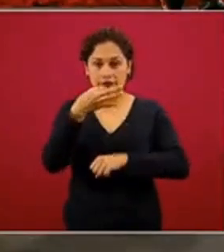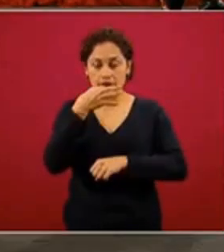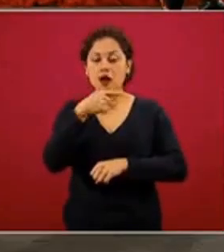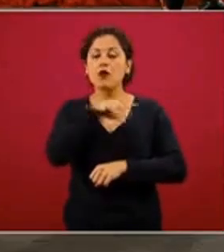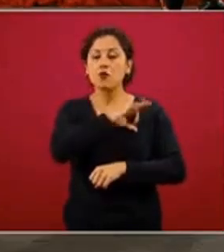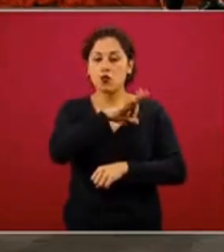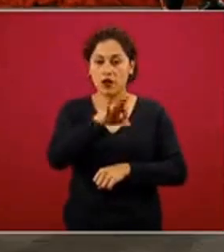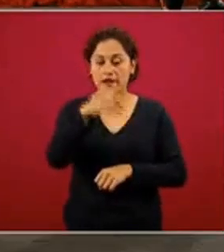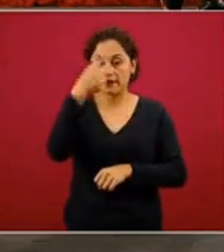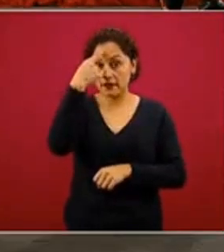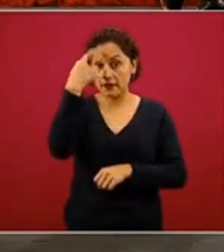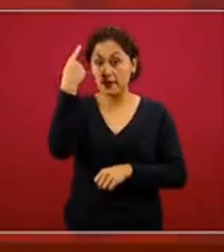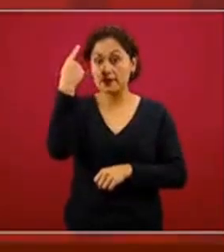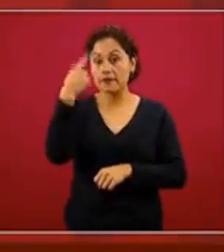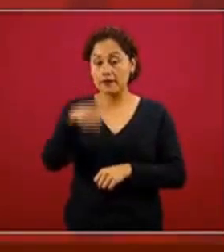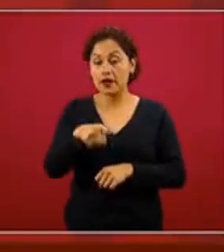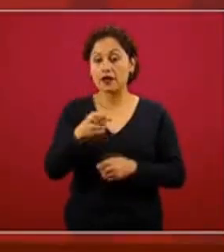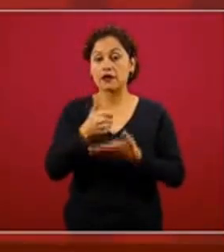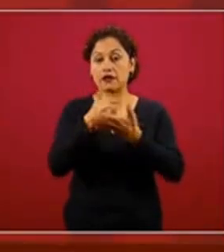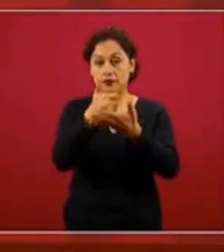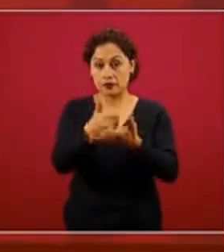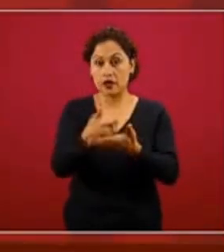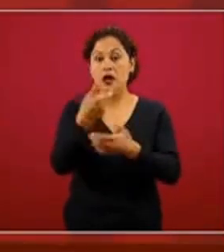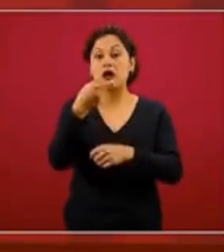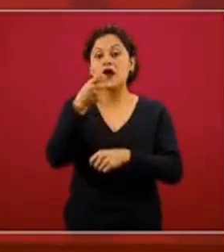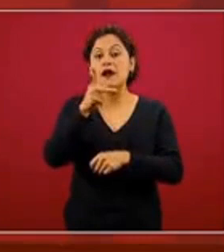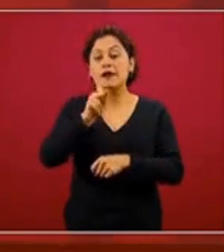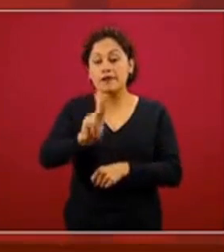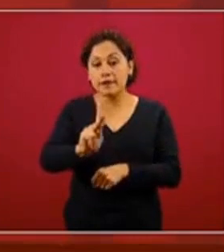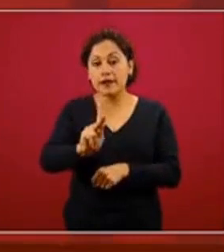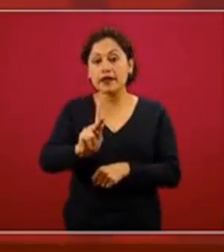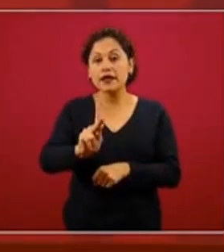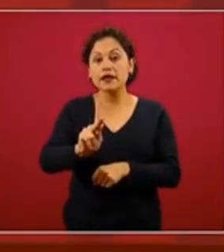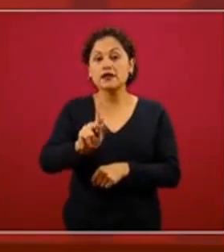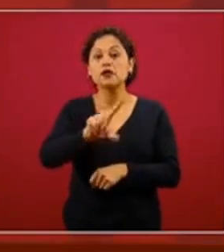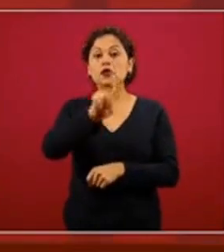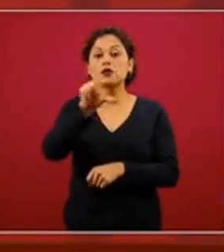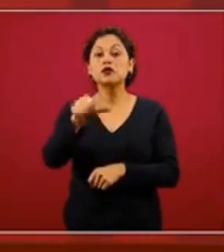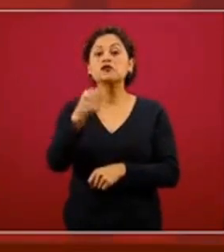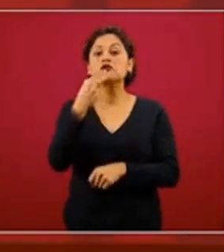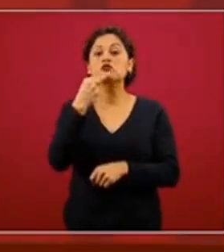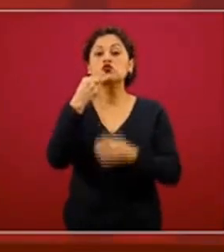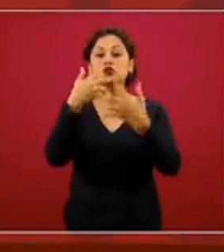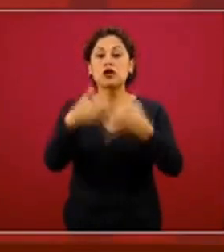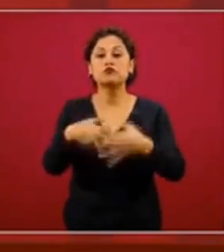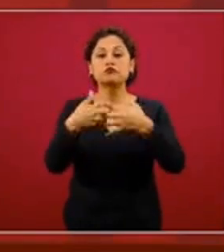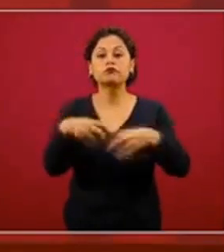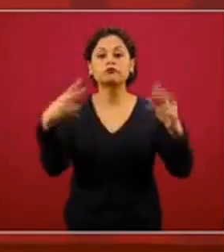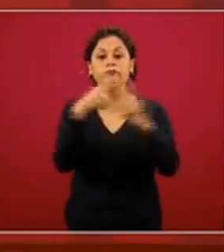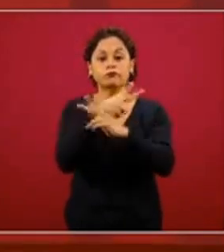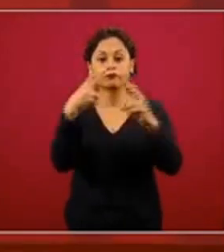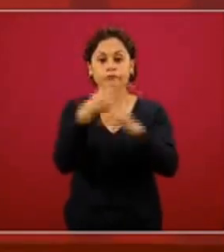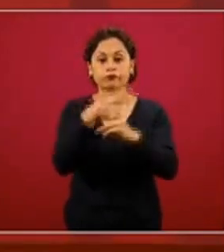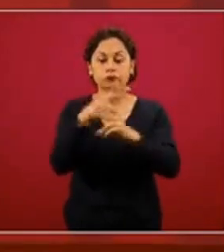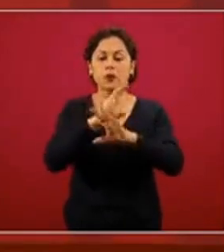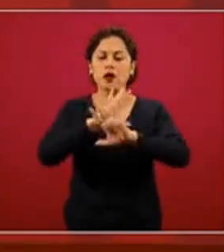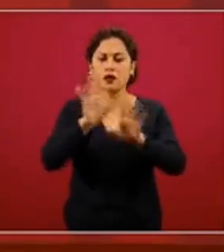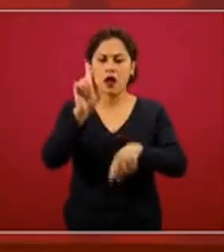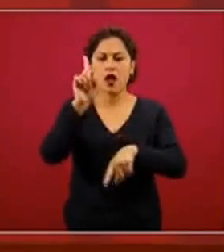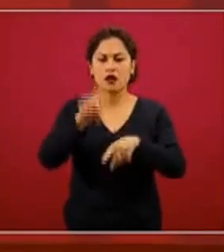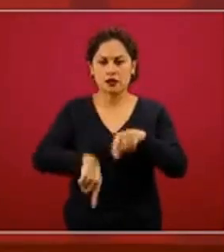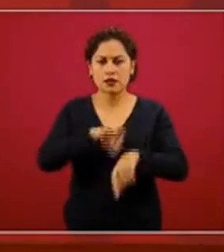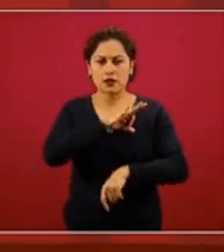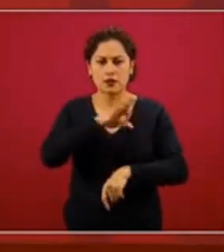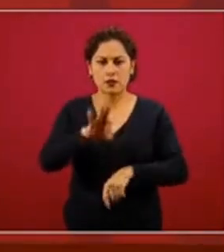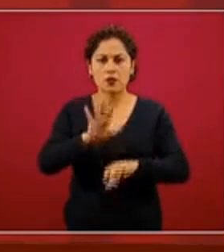rápidamente la conclusión es usarlo después cuando hay evidencia de la inflamación, y tenemos exámenes de laboratorio muy sencillos